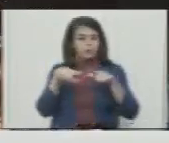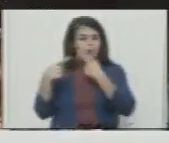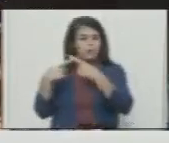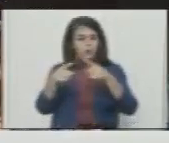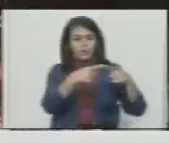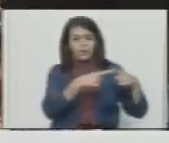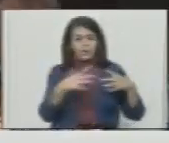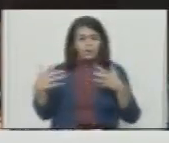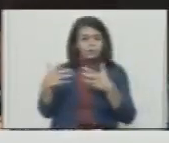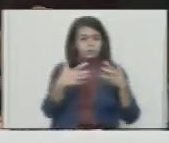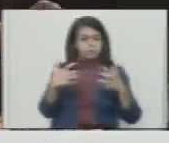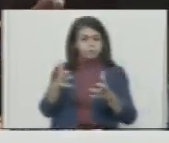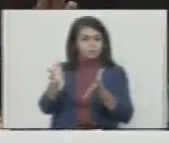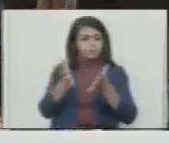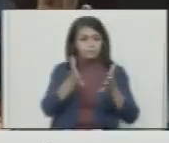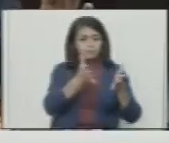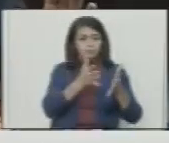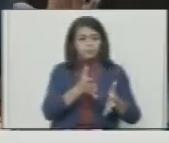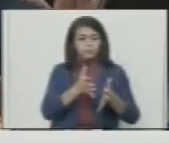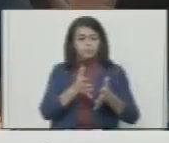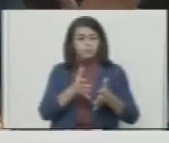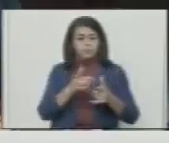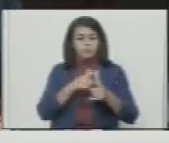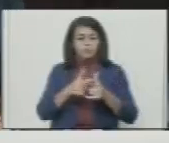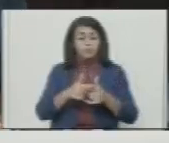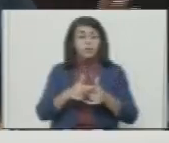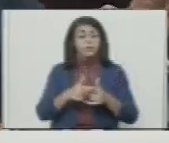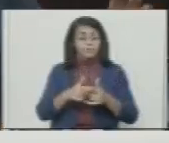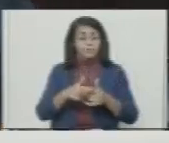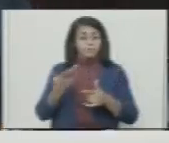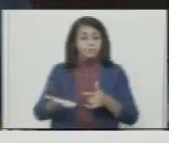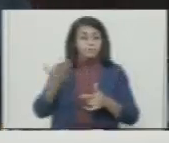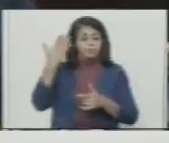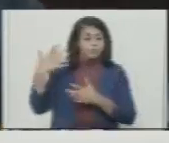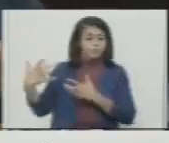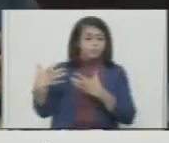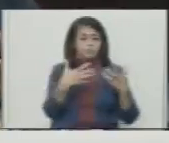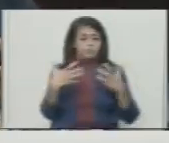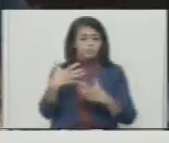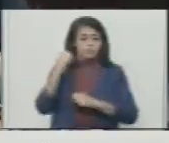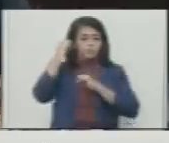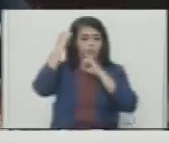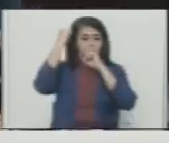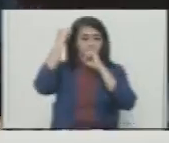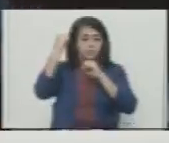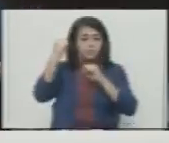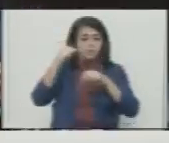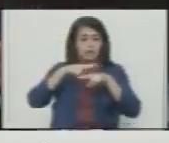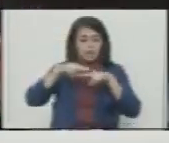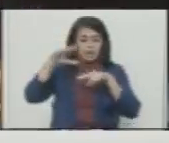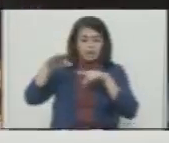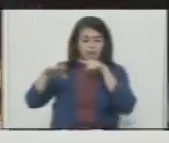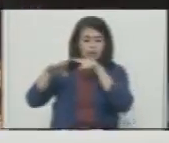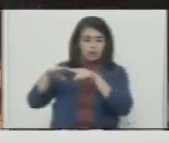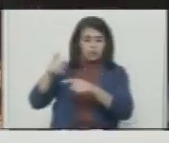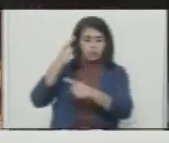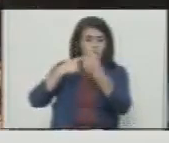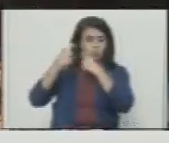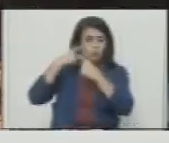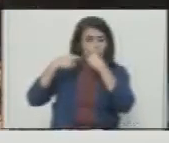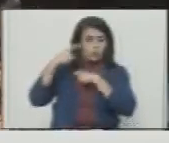Juncal, marcado por la gloria en la batalla de la victoria que desde niño